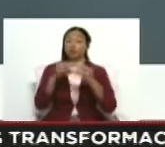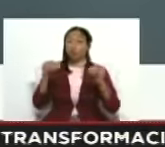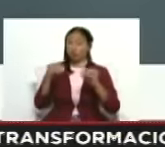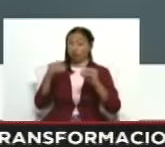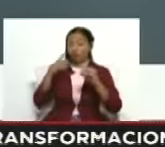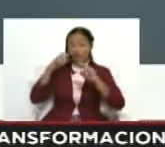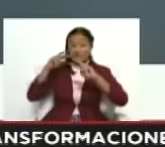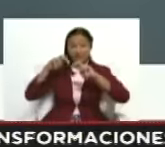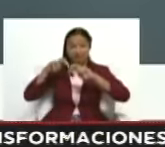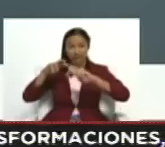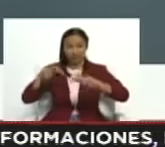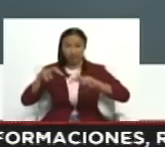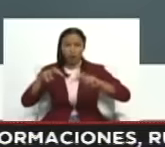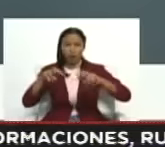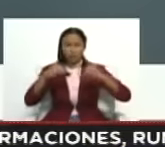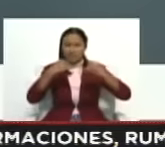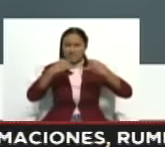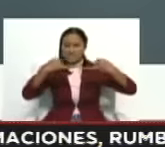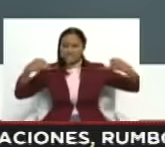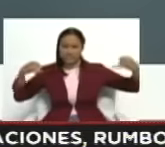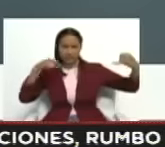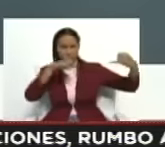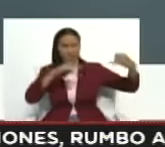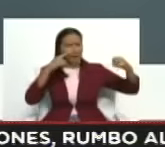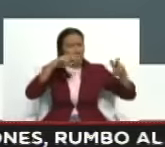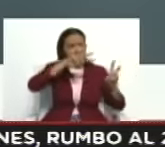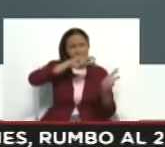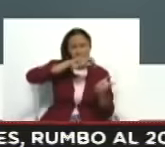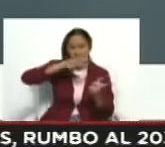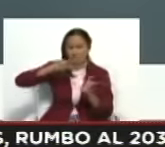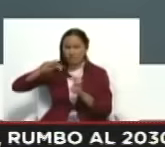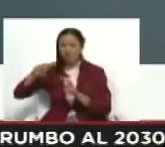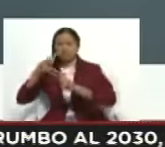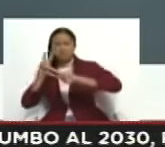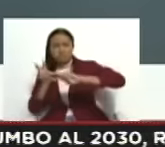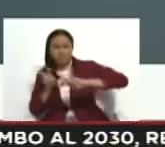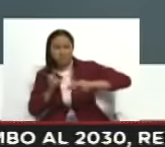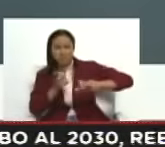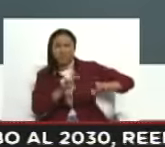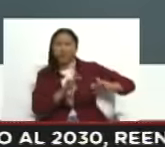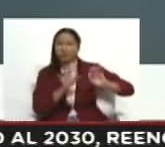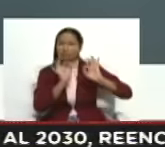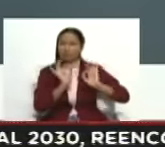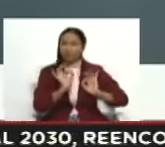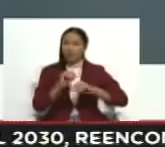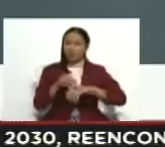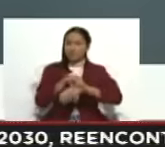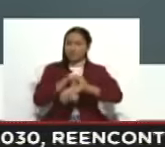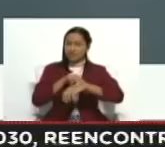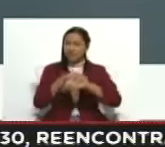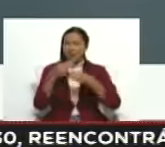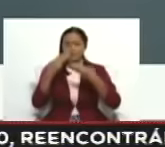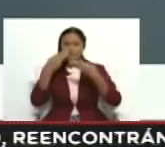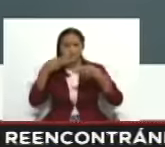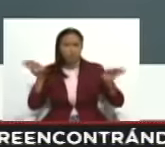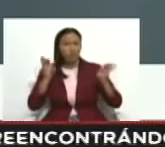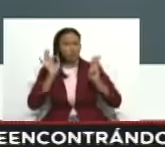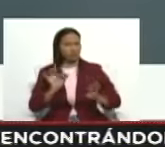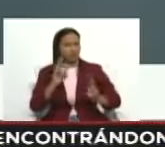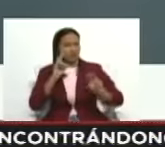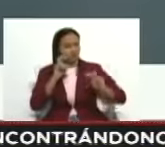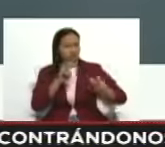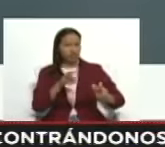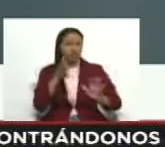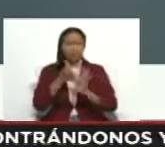línea de investigación que no podíamos dejar, el Ministerio Público no podía dejar de ver esa línea de investigación, la